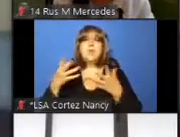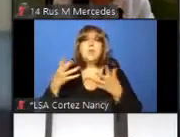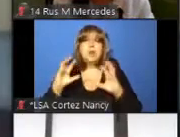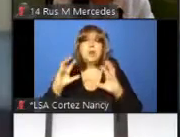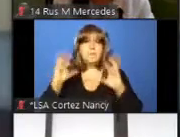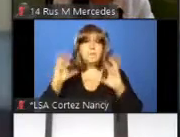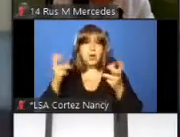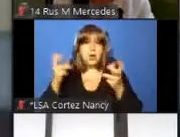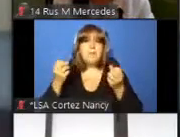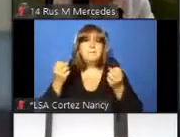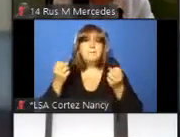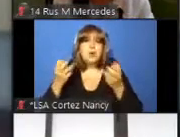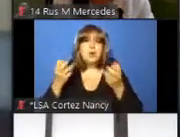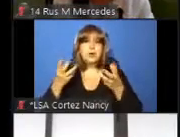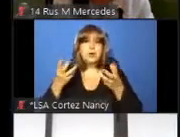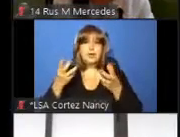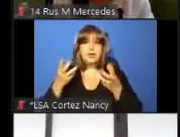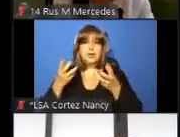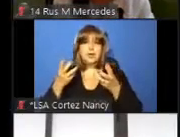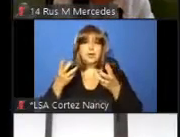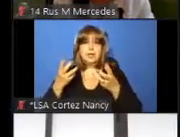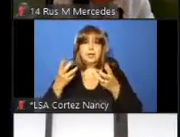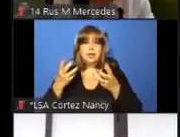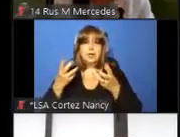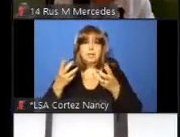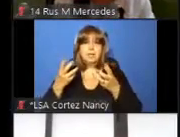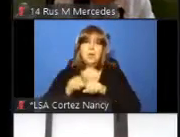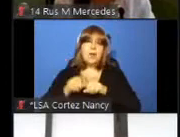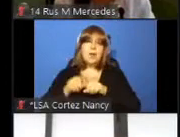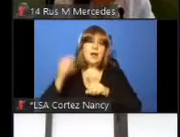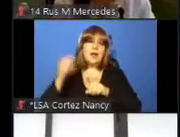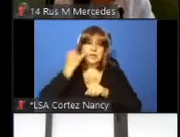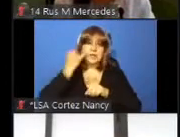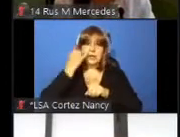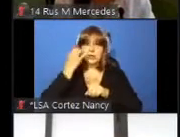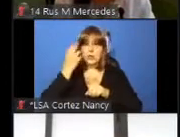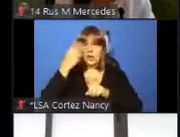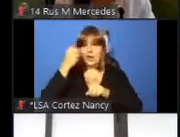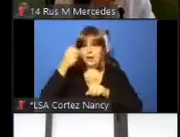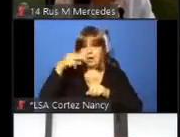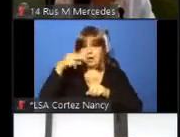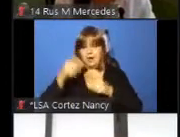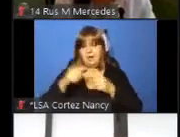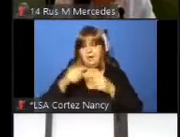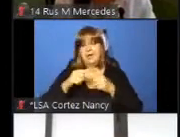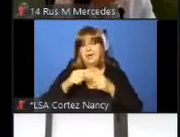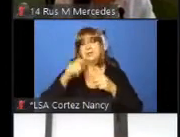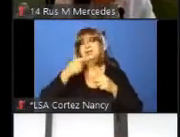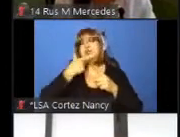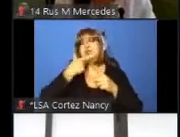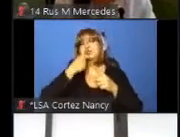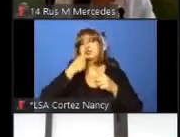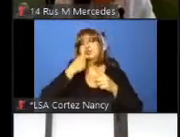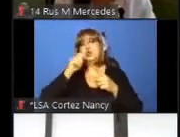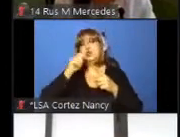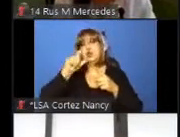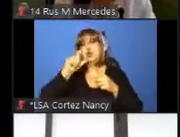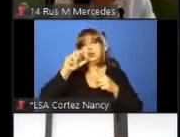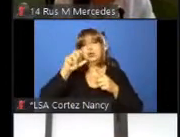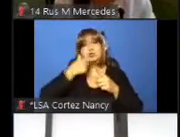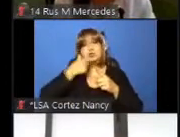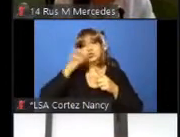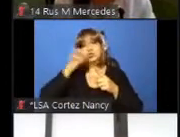revivir lo que pasó con joana lo que pasó con soledad en lavalle lo de sólido